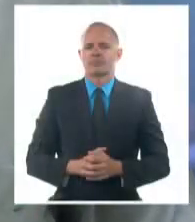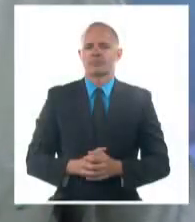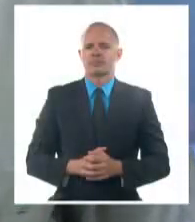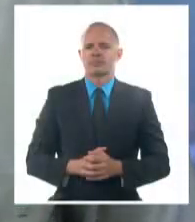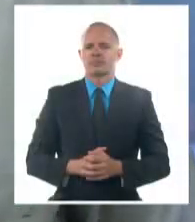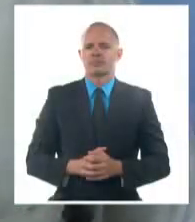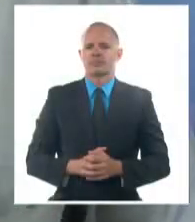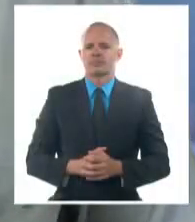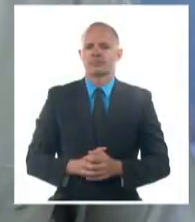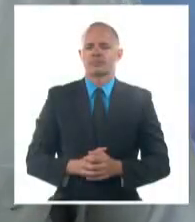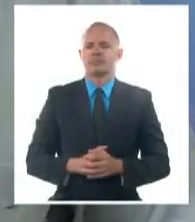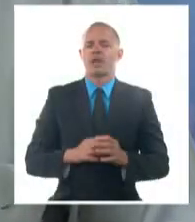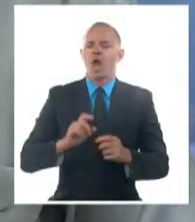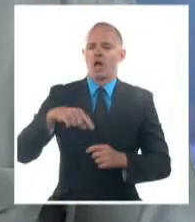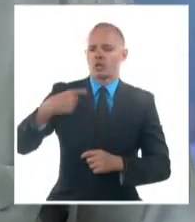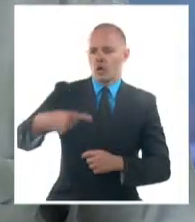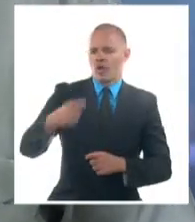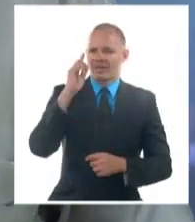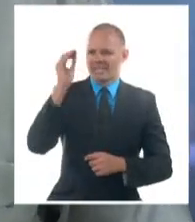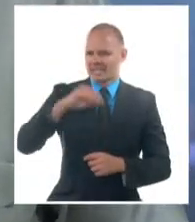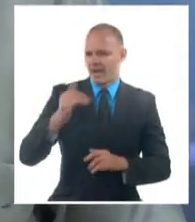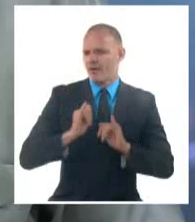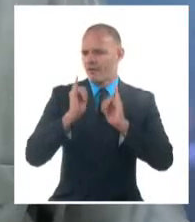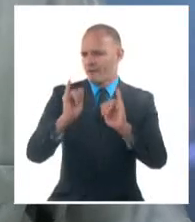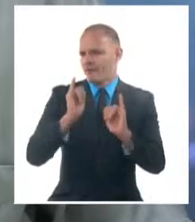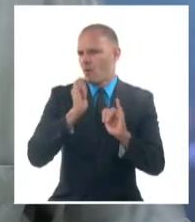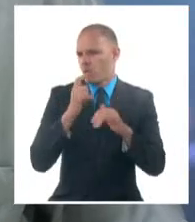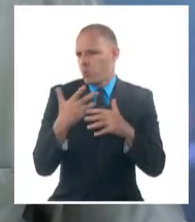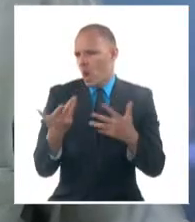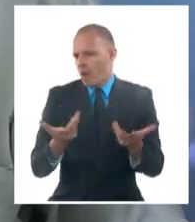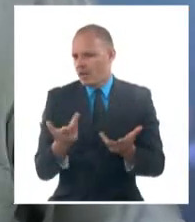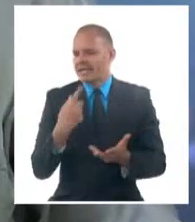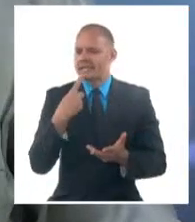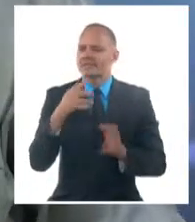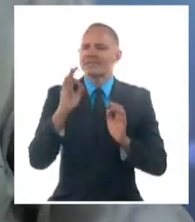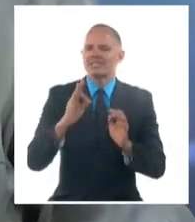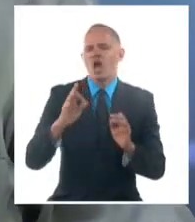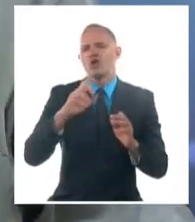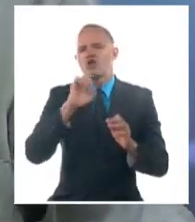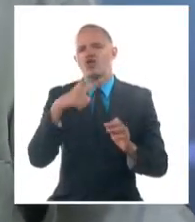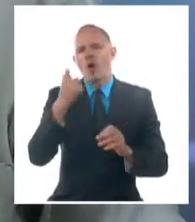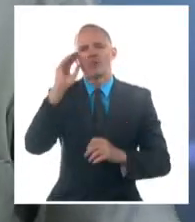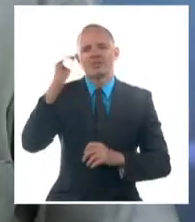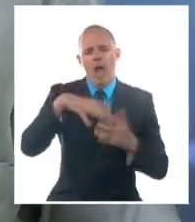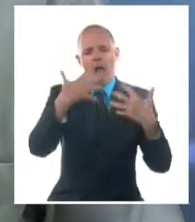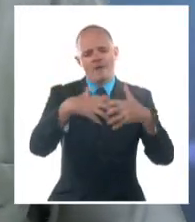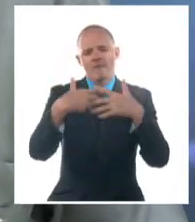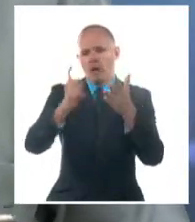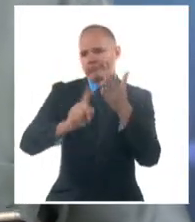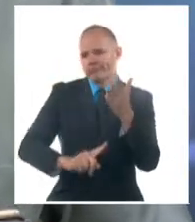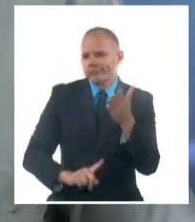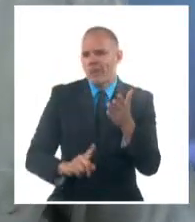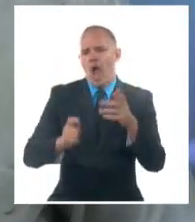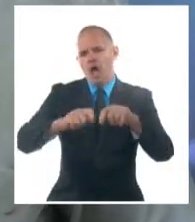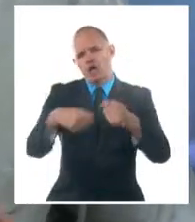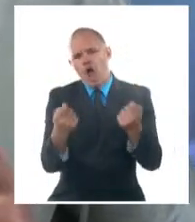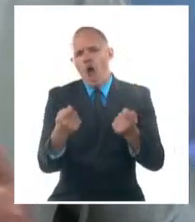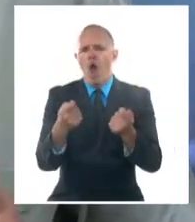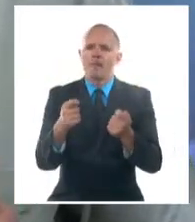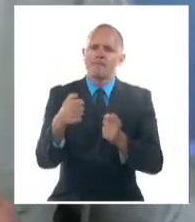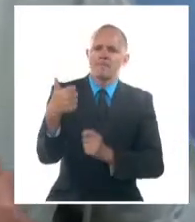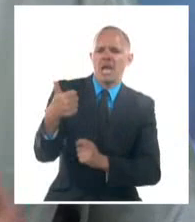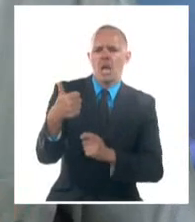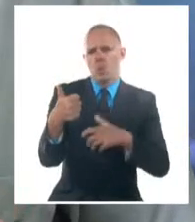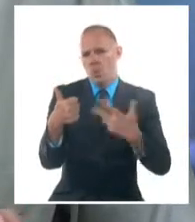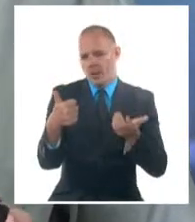la revista Buenos Días y también por las emisoras del sistema de la radio cubana. Este viernes, por ejemplo, la afectación estimada en